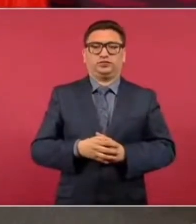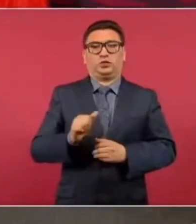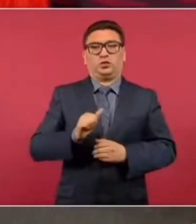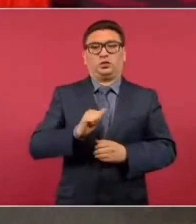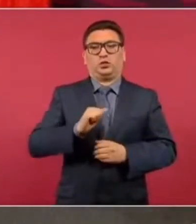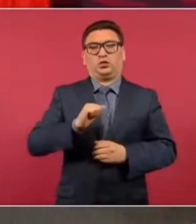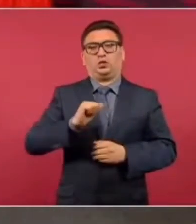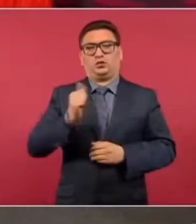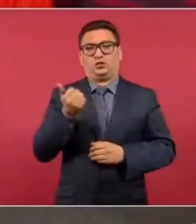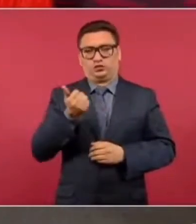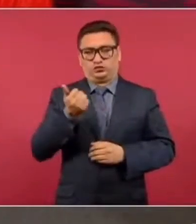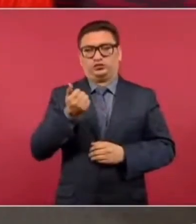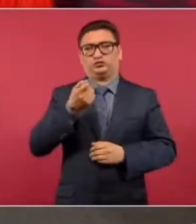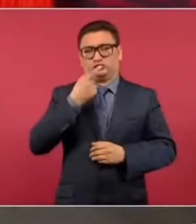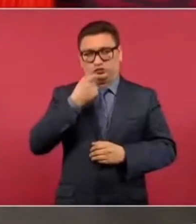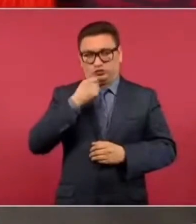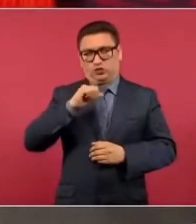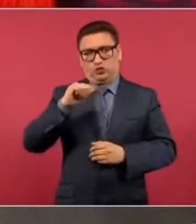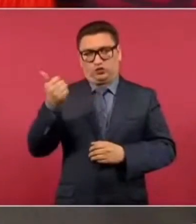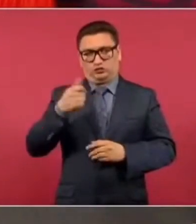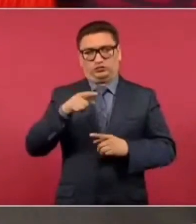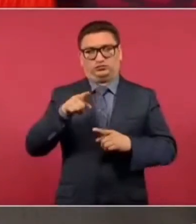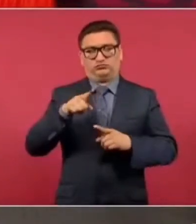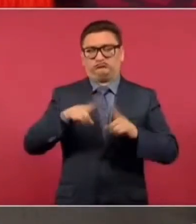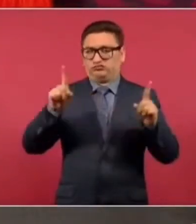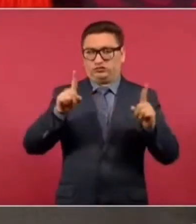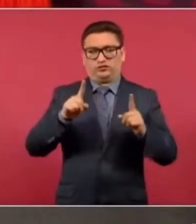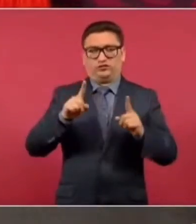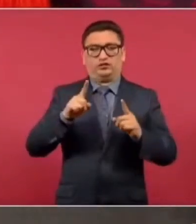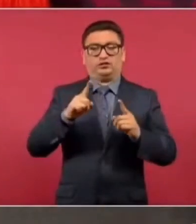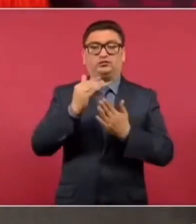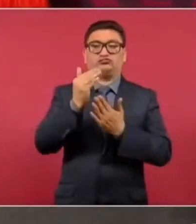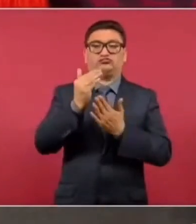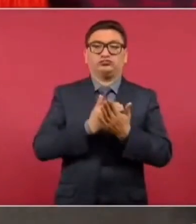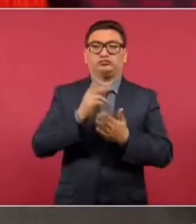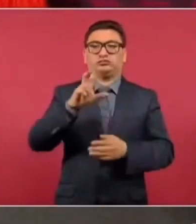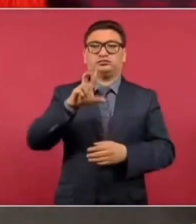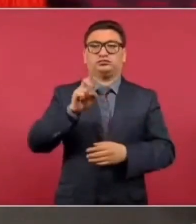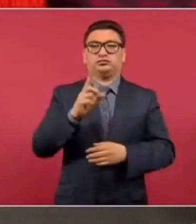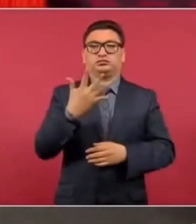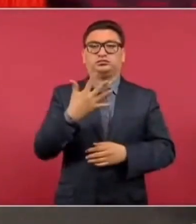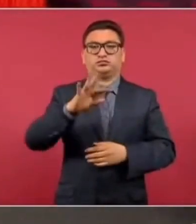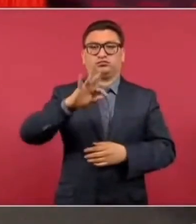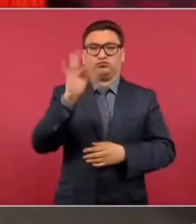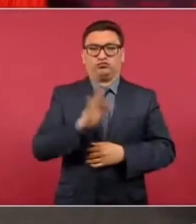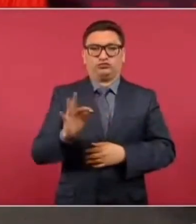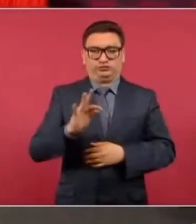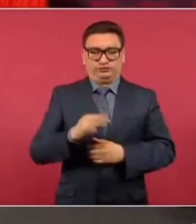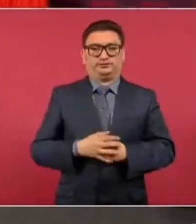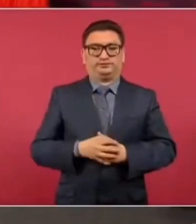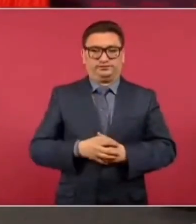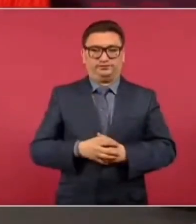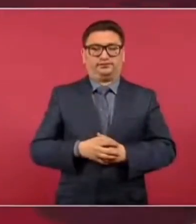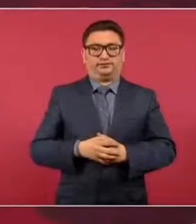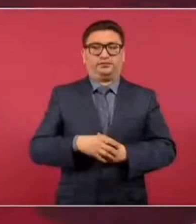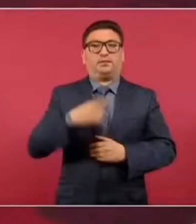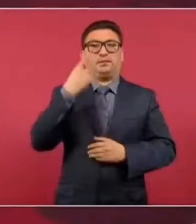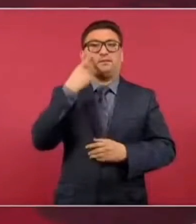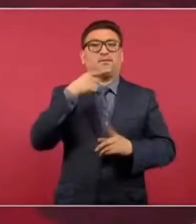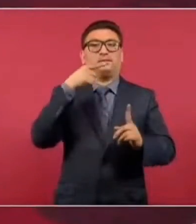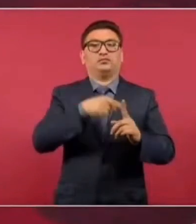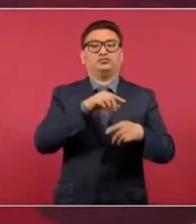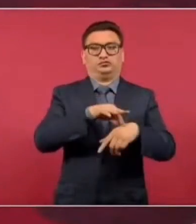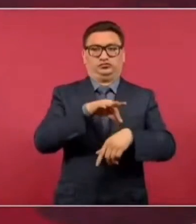utilizando otros analgésicos en un 35% para fines